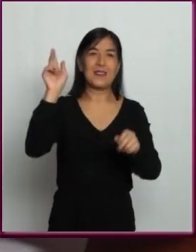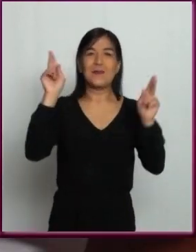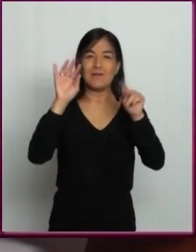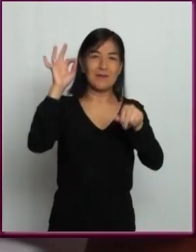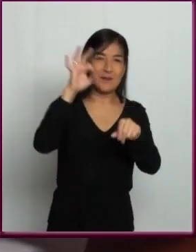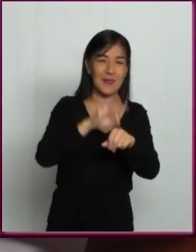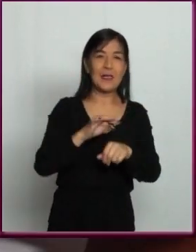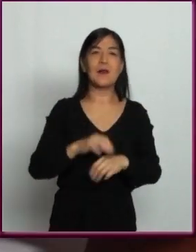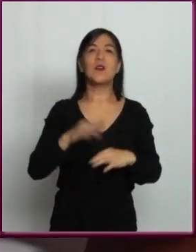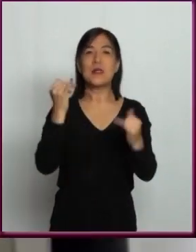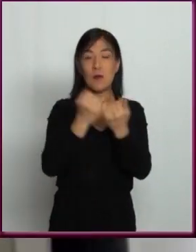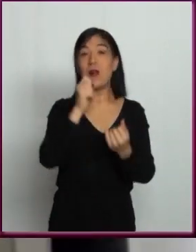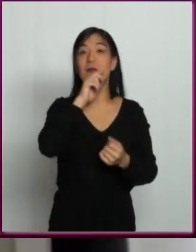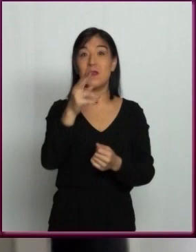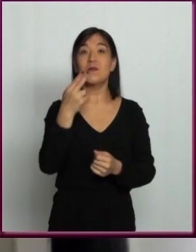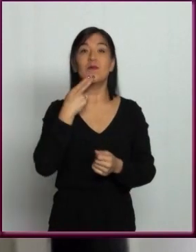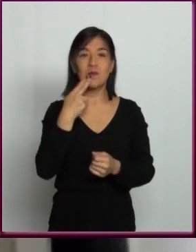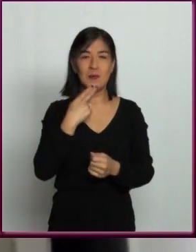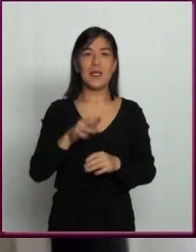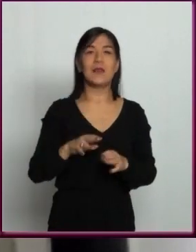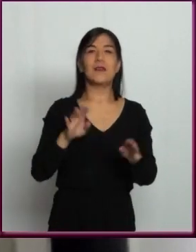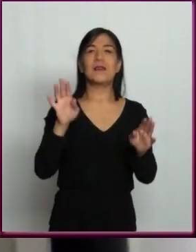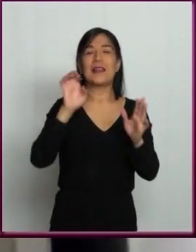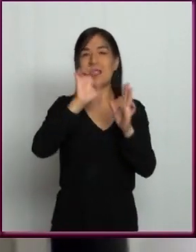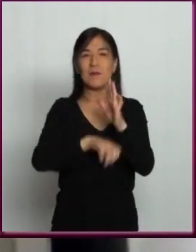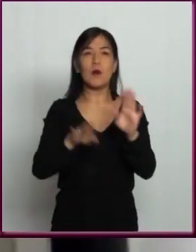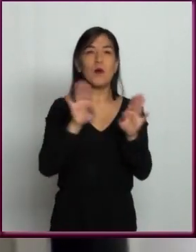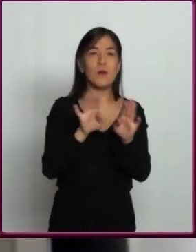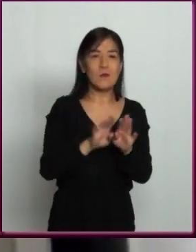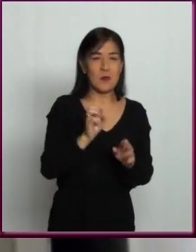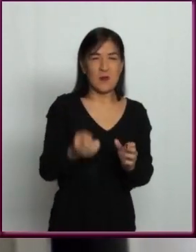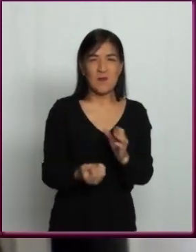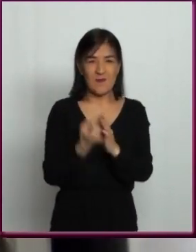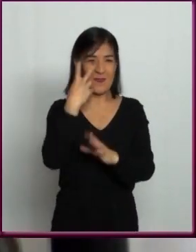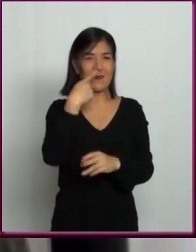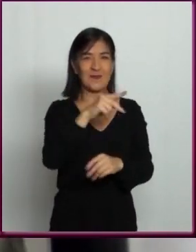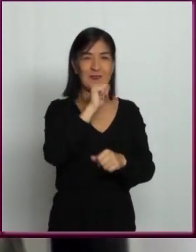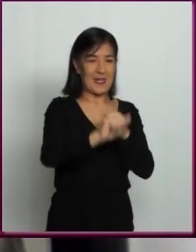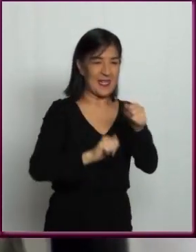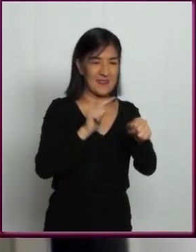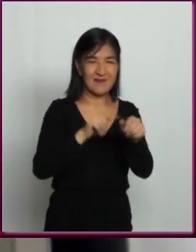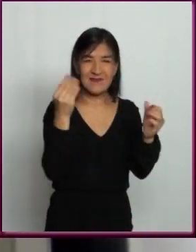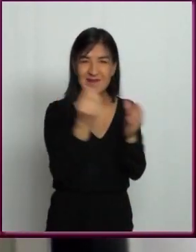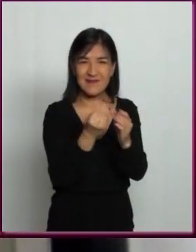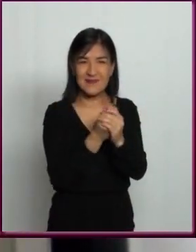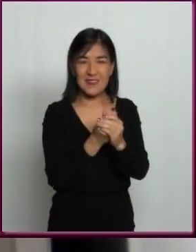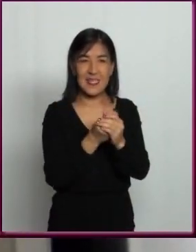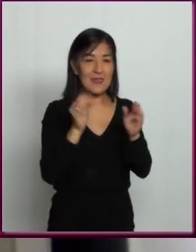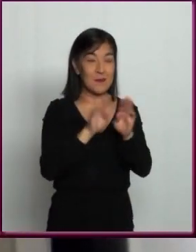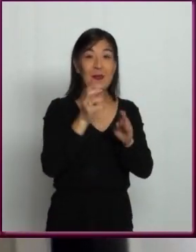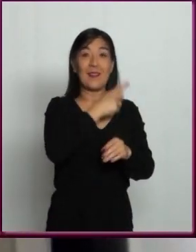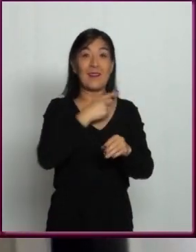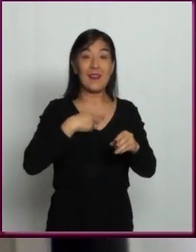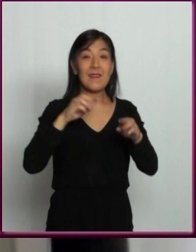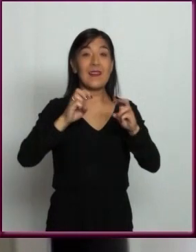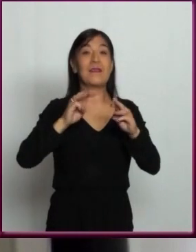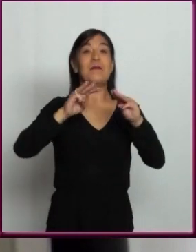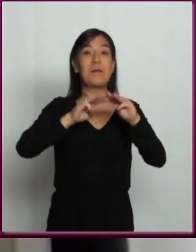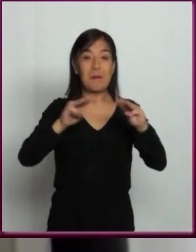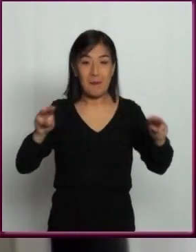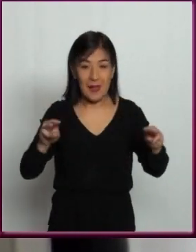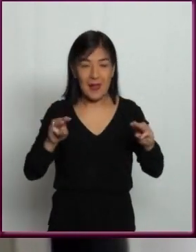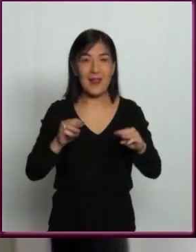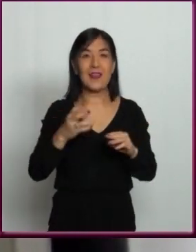Al contrario, se utilizan mucho. Por ejemplo, para la descripción de nuevas especies que realizo, se tienen que hacer medidas,